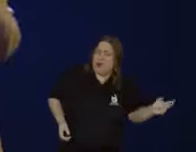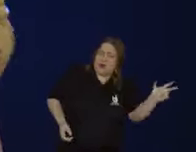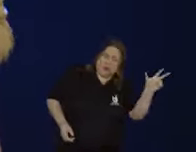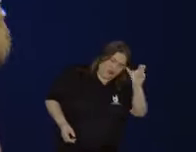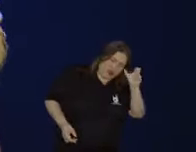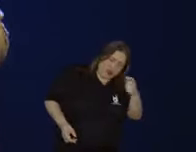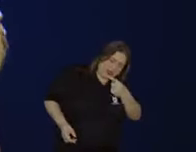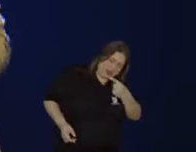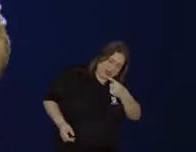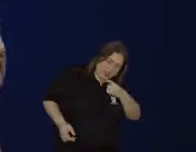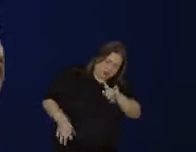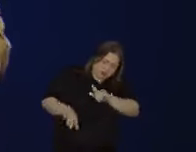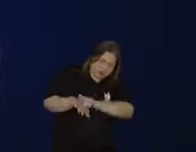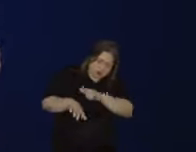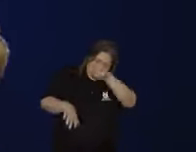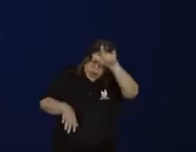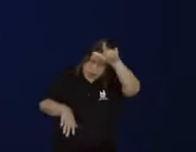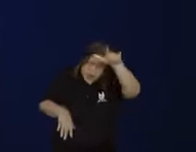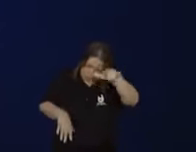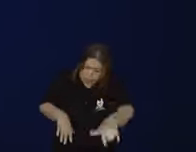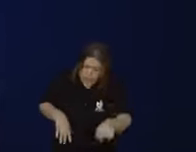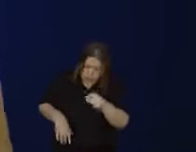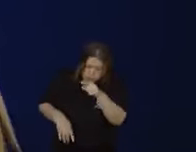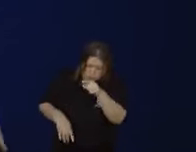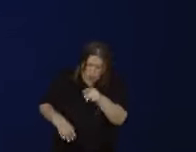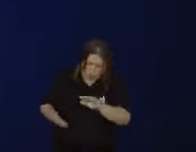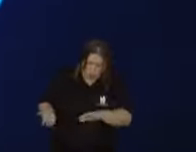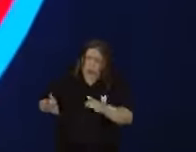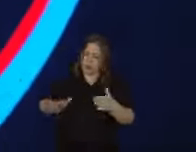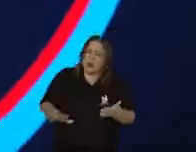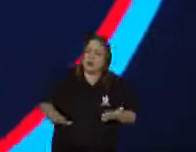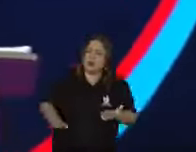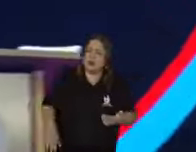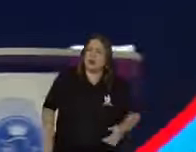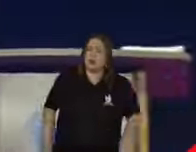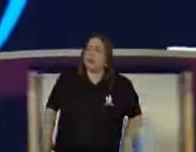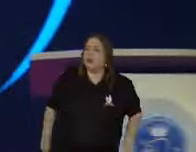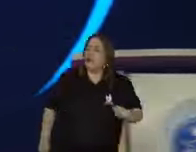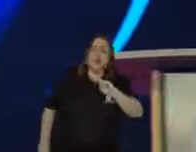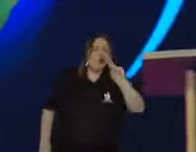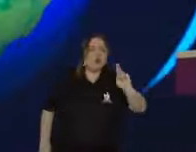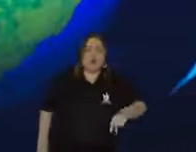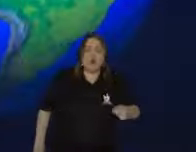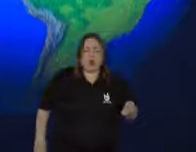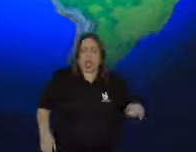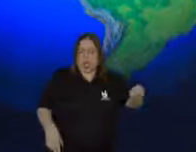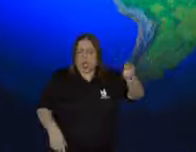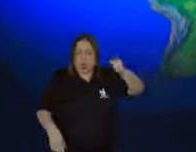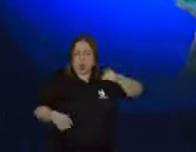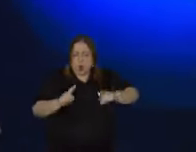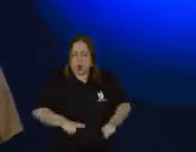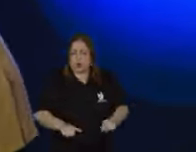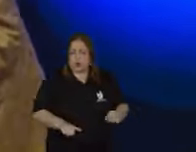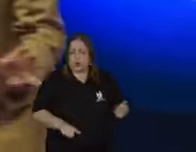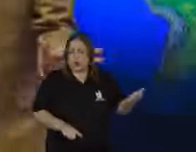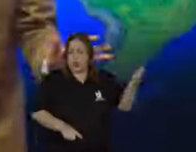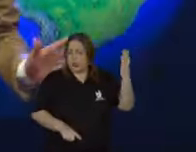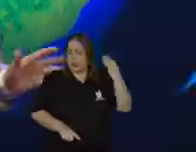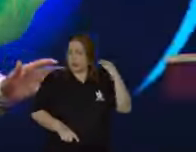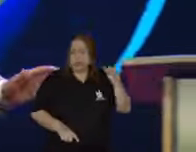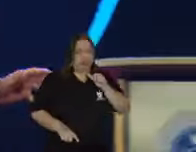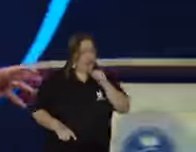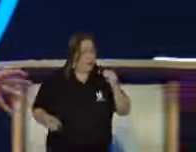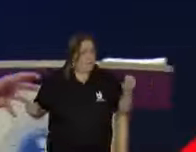el avión se cae y te vas a morir, el avión se cae. Y la voz del enemigo, nunca me había pasado, yo no tengo miedo a